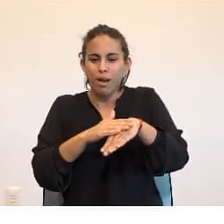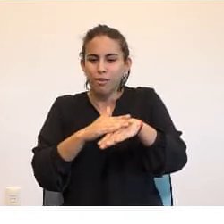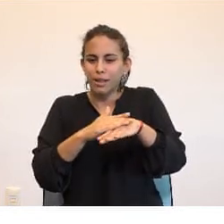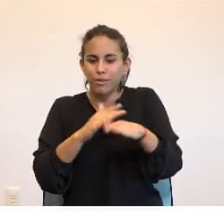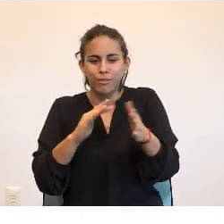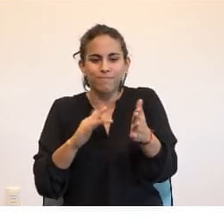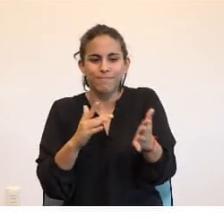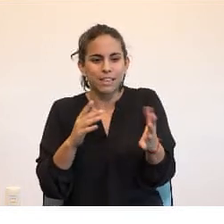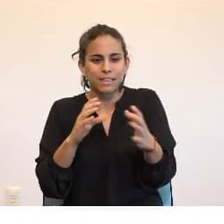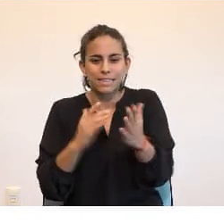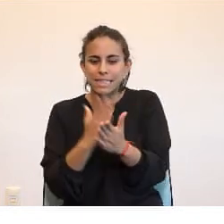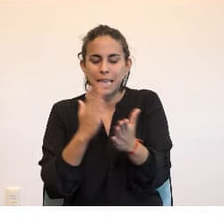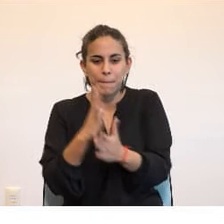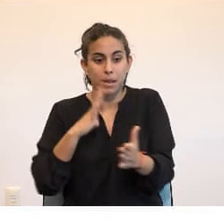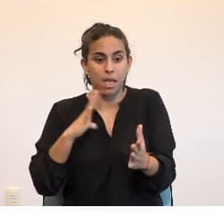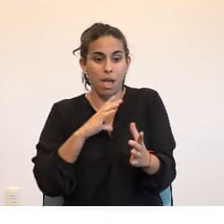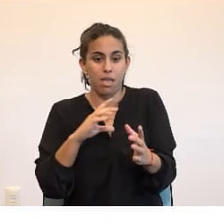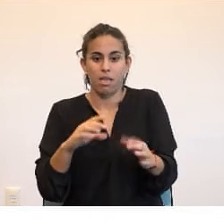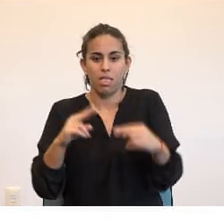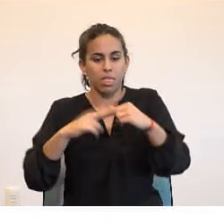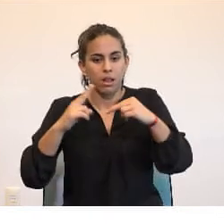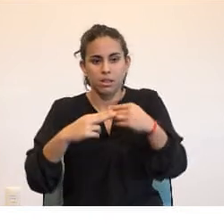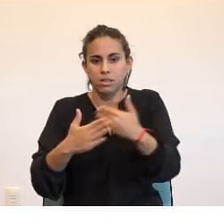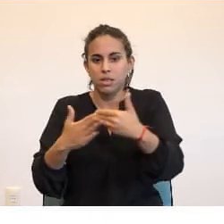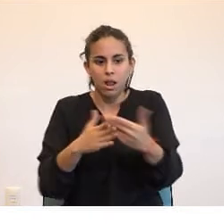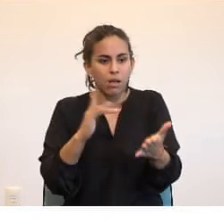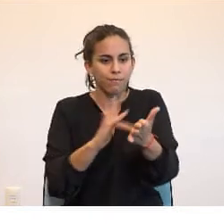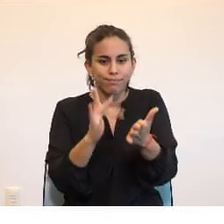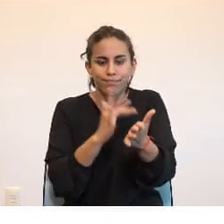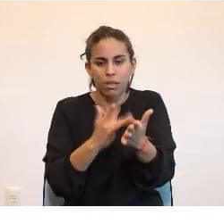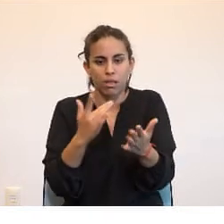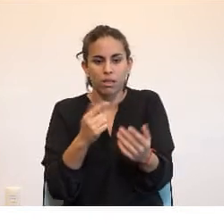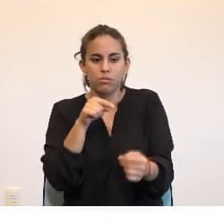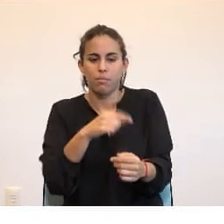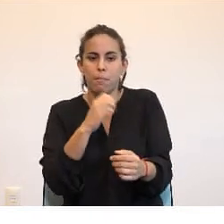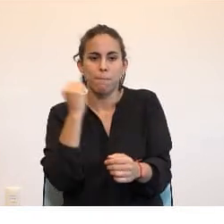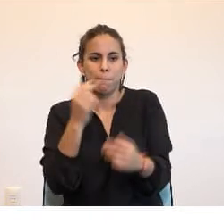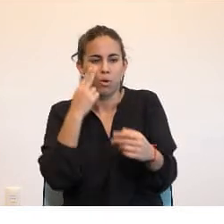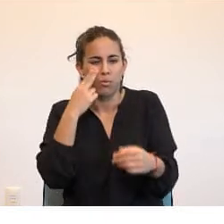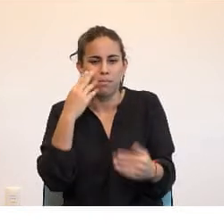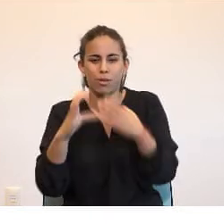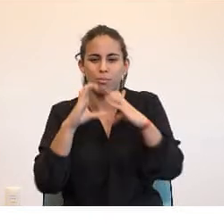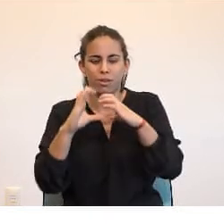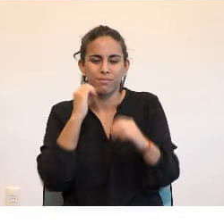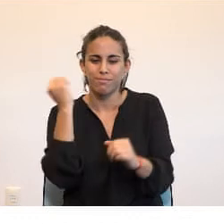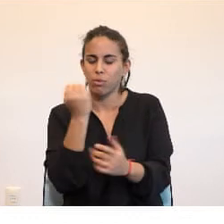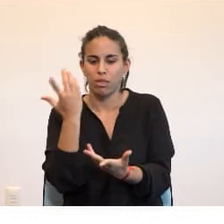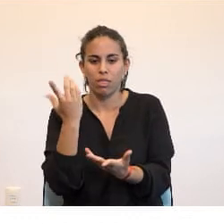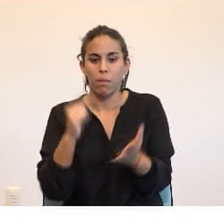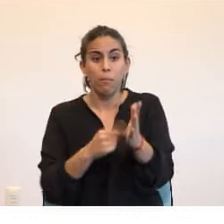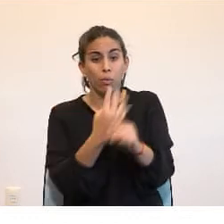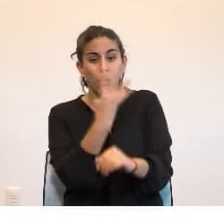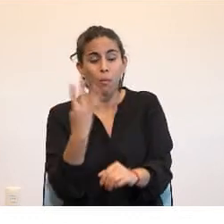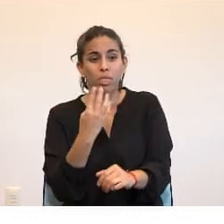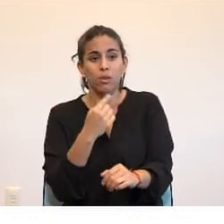las pantallas, nos está generando problemas comunicativos muy importantes. Voy al punto número 4 para